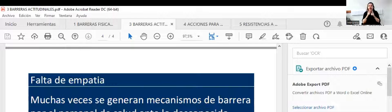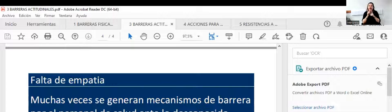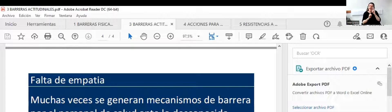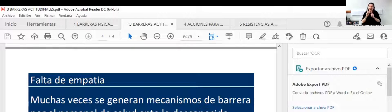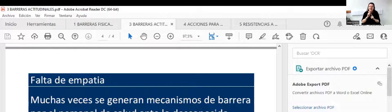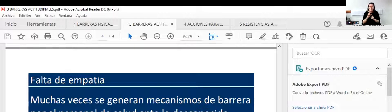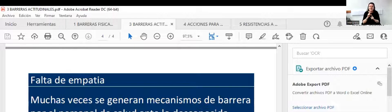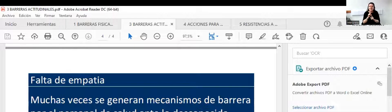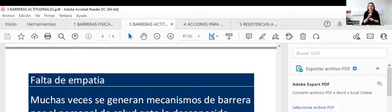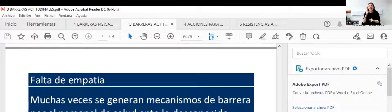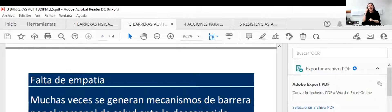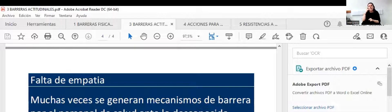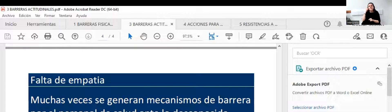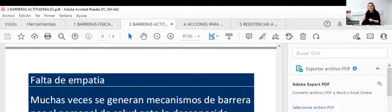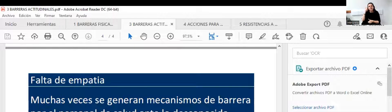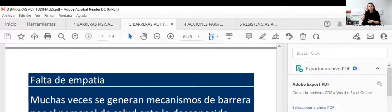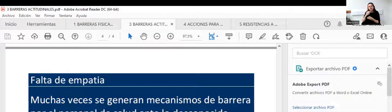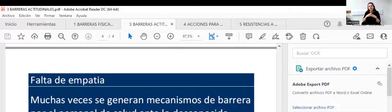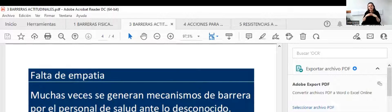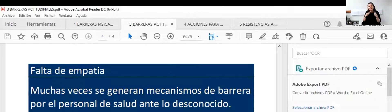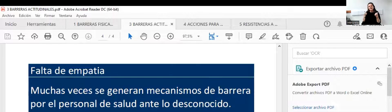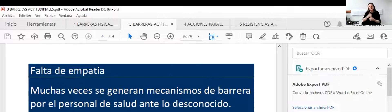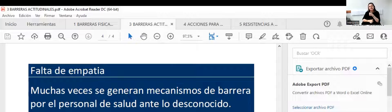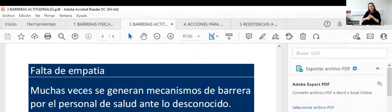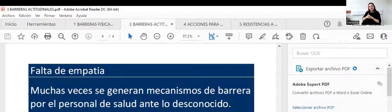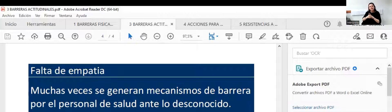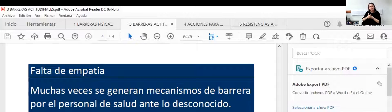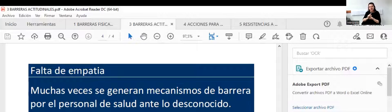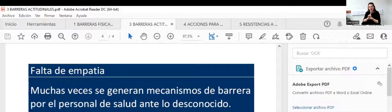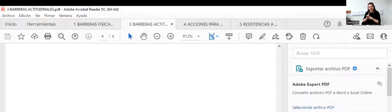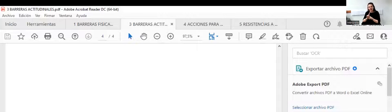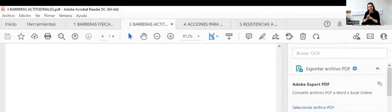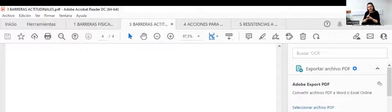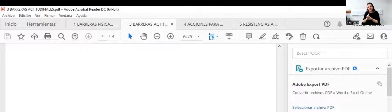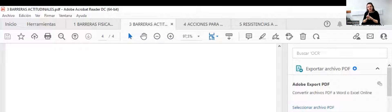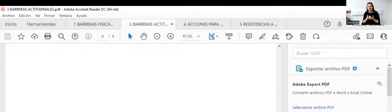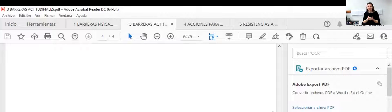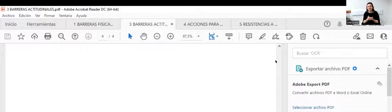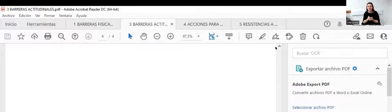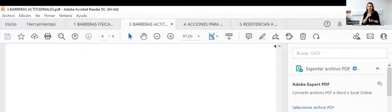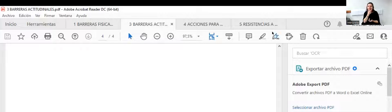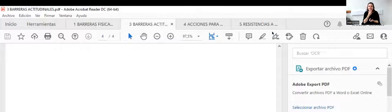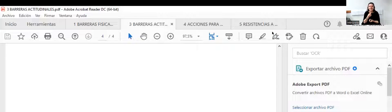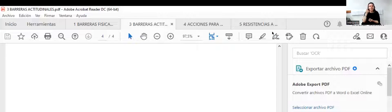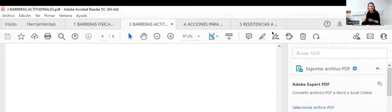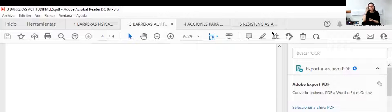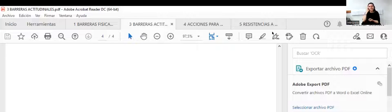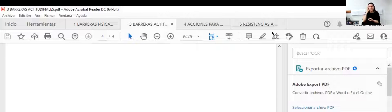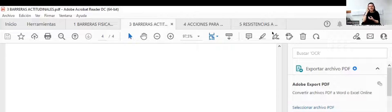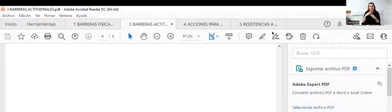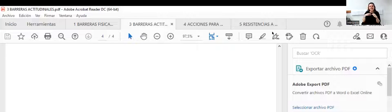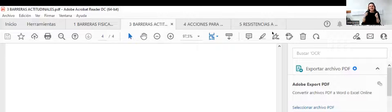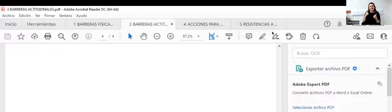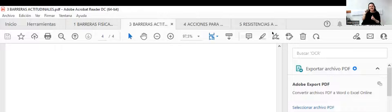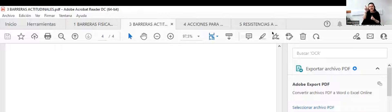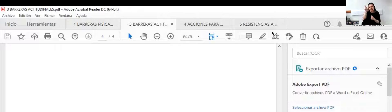formas alternativas o originales, un poquito de buscar cómo ayudarles a resolver. Esto lo vamos